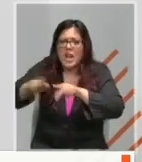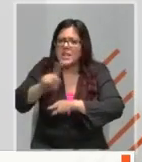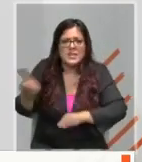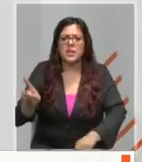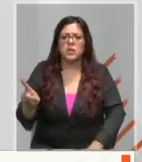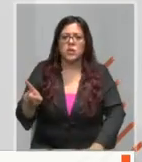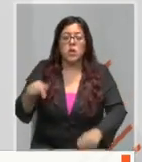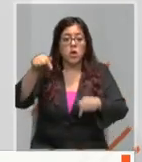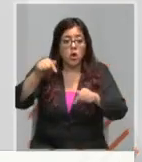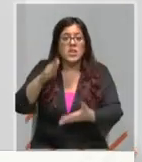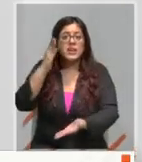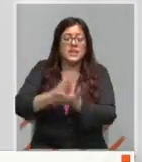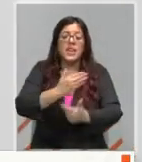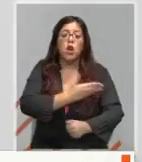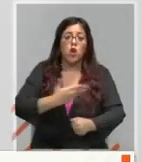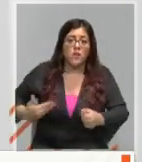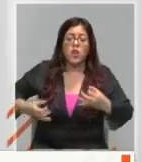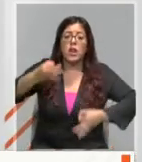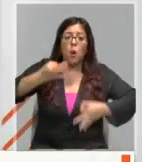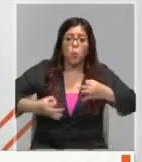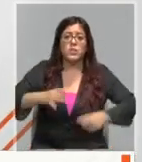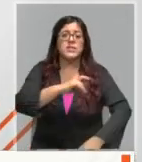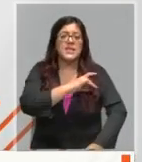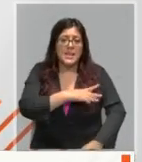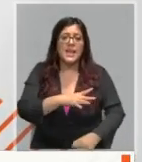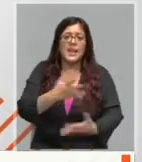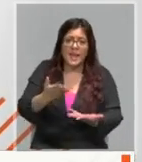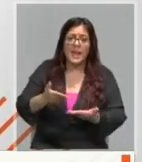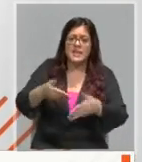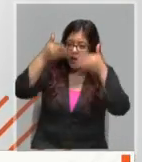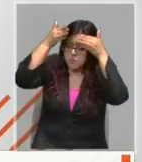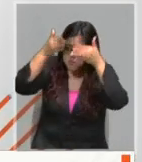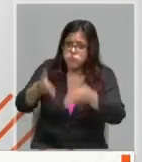Hoy exige que el gobierno y la justicia chilena hagan su trabajo y le